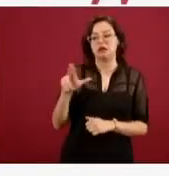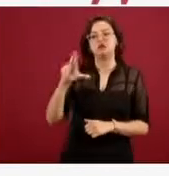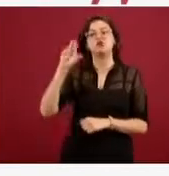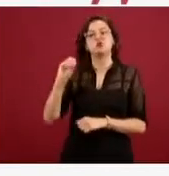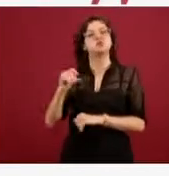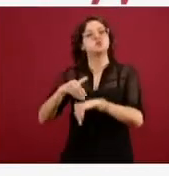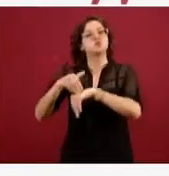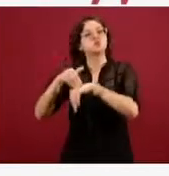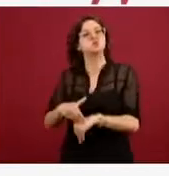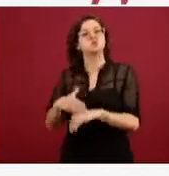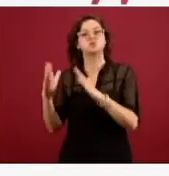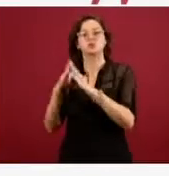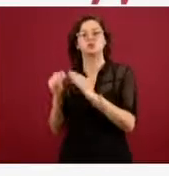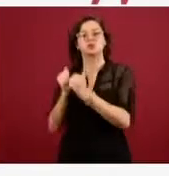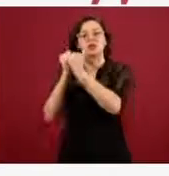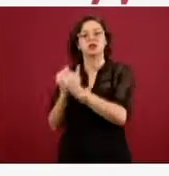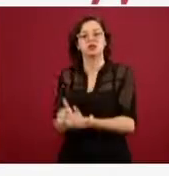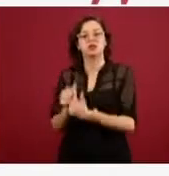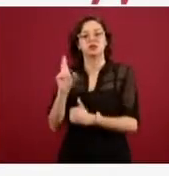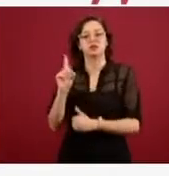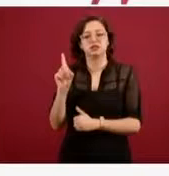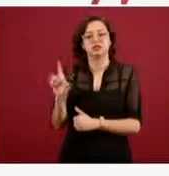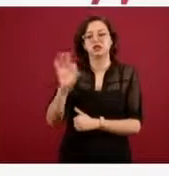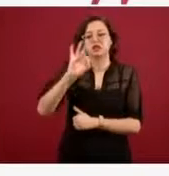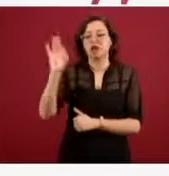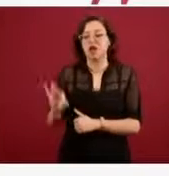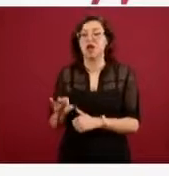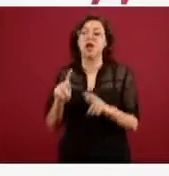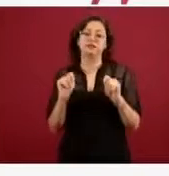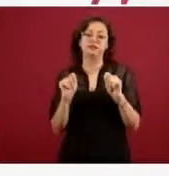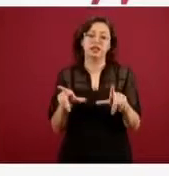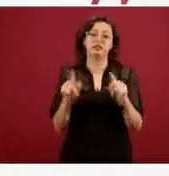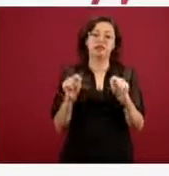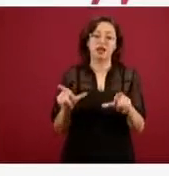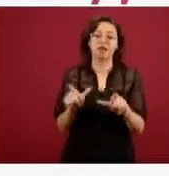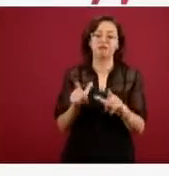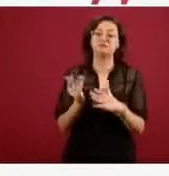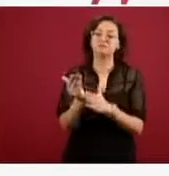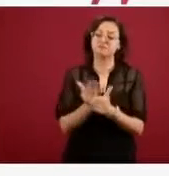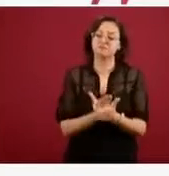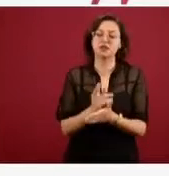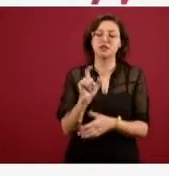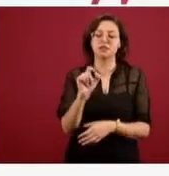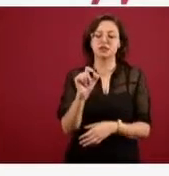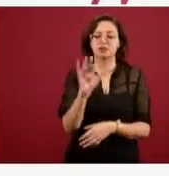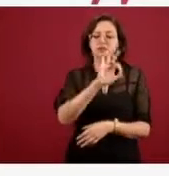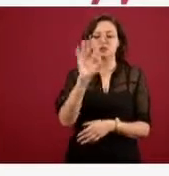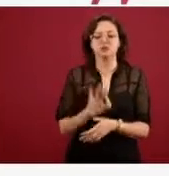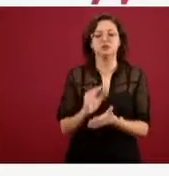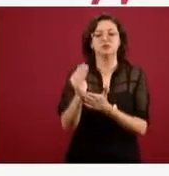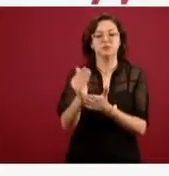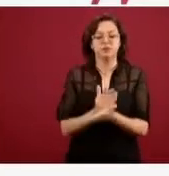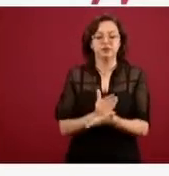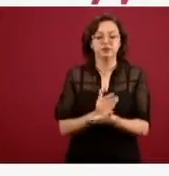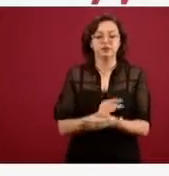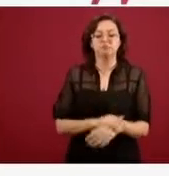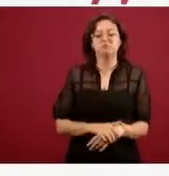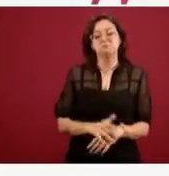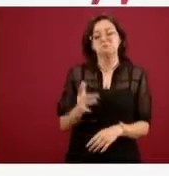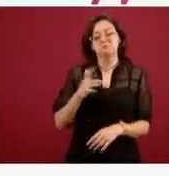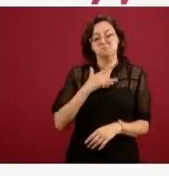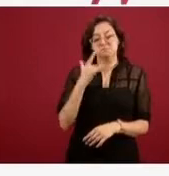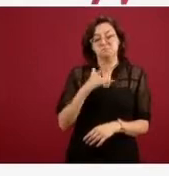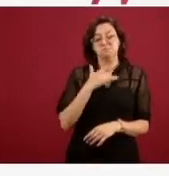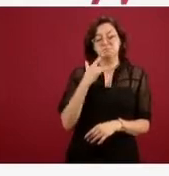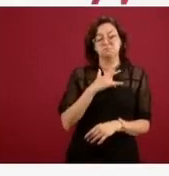con casi un 30%, y Tlaxcala quien menos se ha quedado en casa con menos del 20%. Me parece que esta es